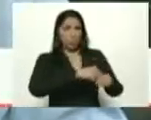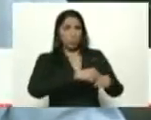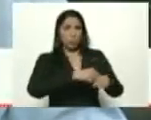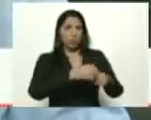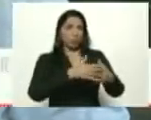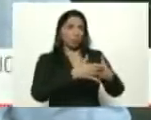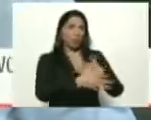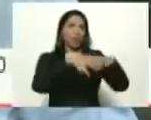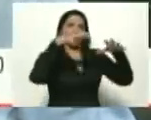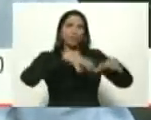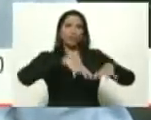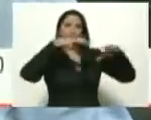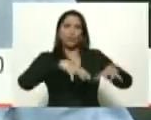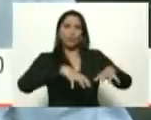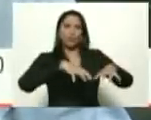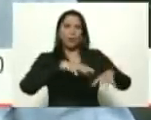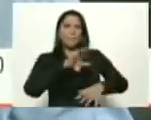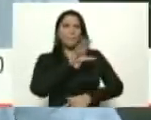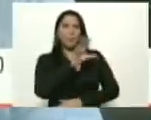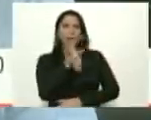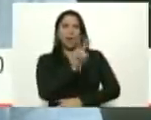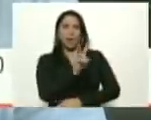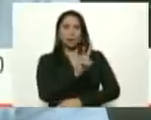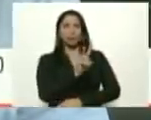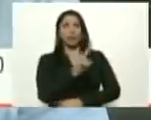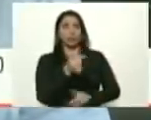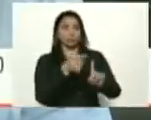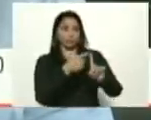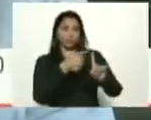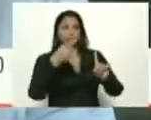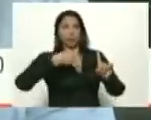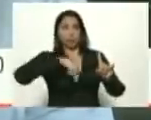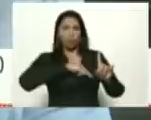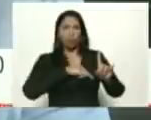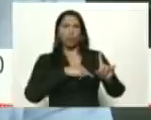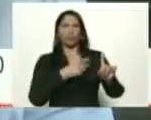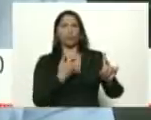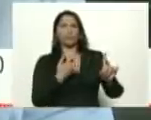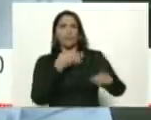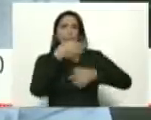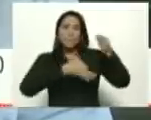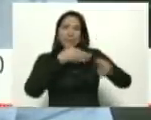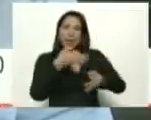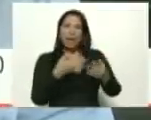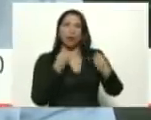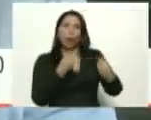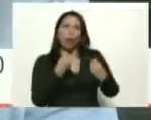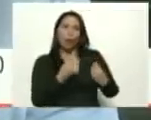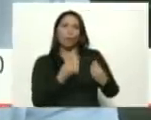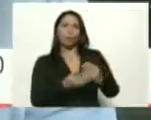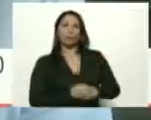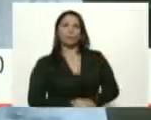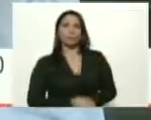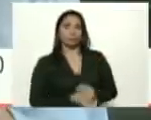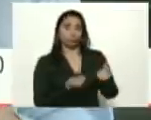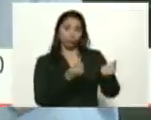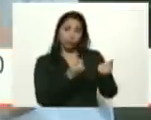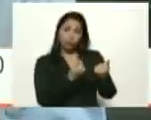temporada lluviosa en el país, donde en primer lugar es interesante destacar el esquema de financiación que hemos